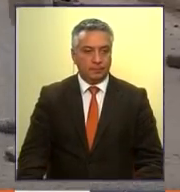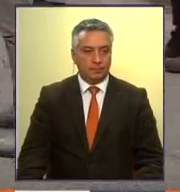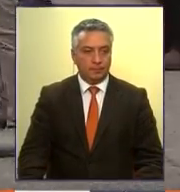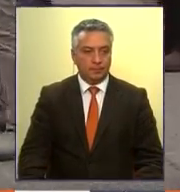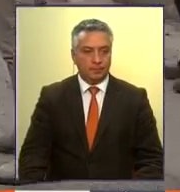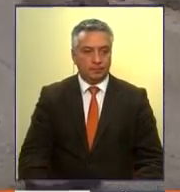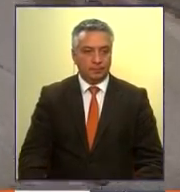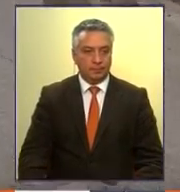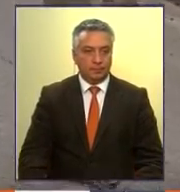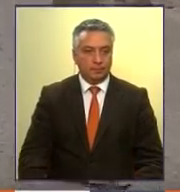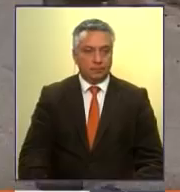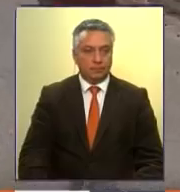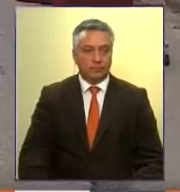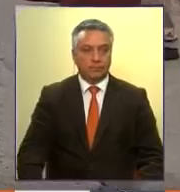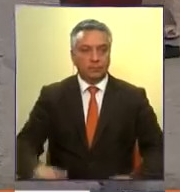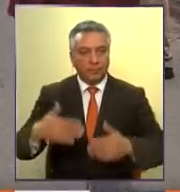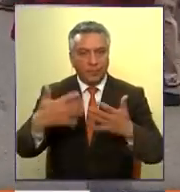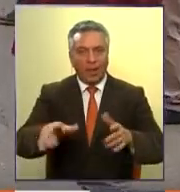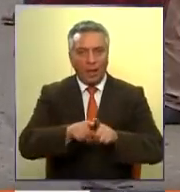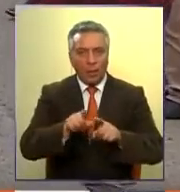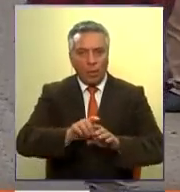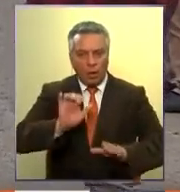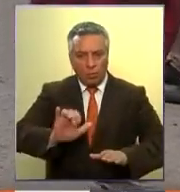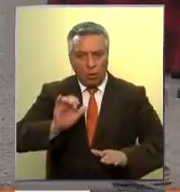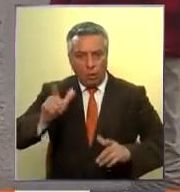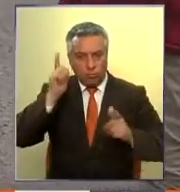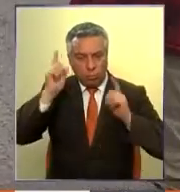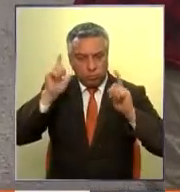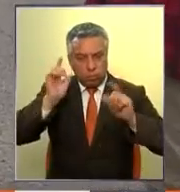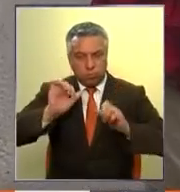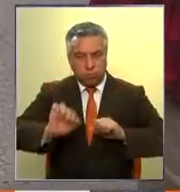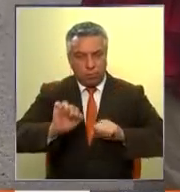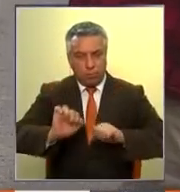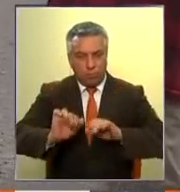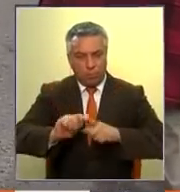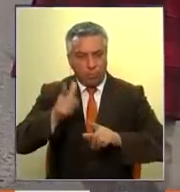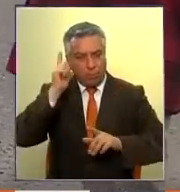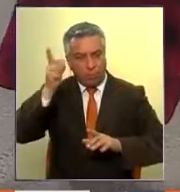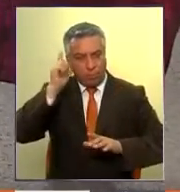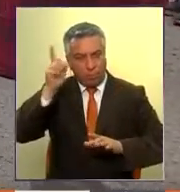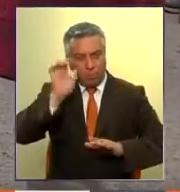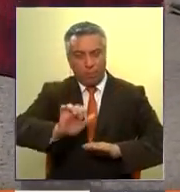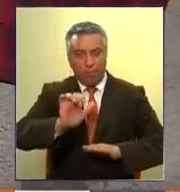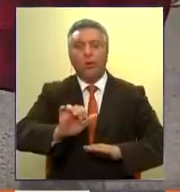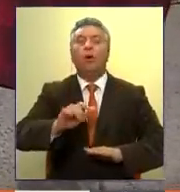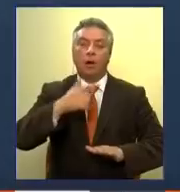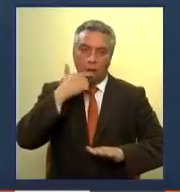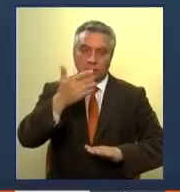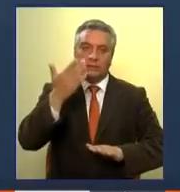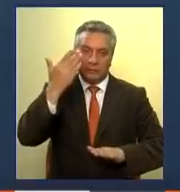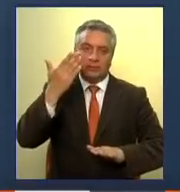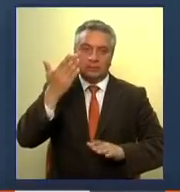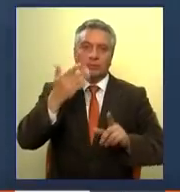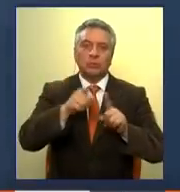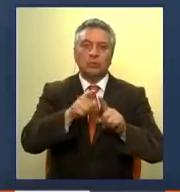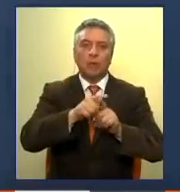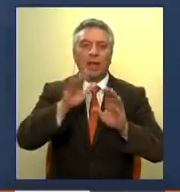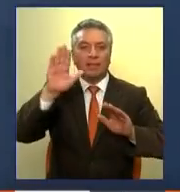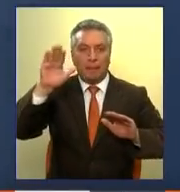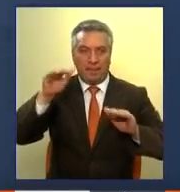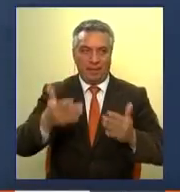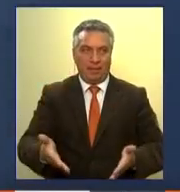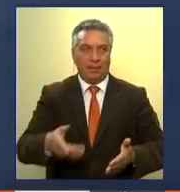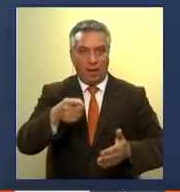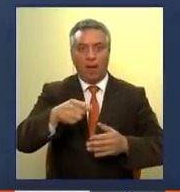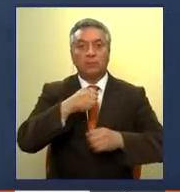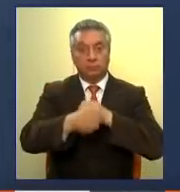en medio del sonar de bocinas fue despedido wilson santelices era padre de familia fue camionero pero trabajaba hace años